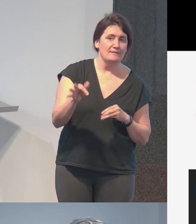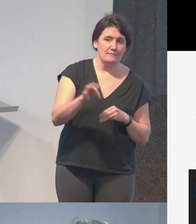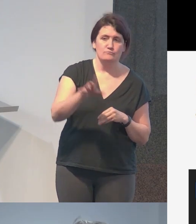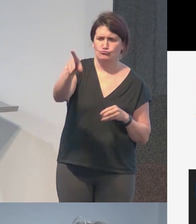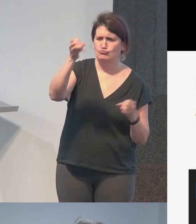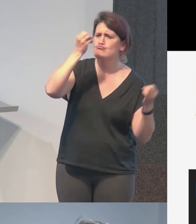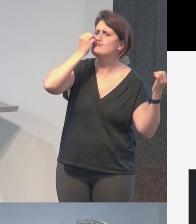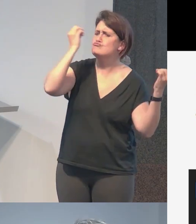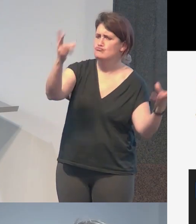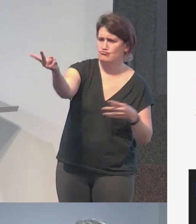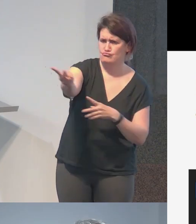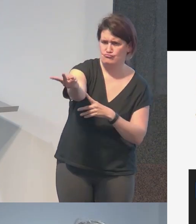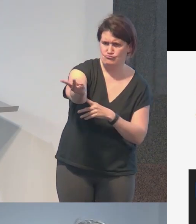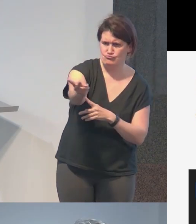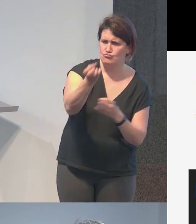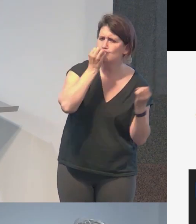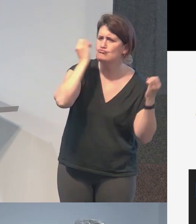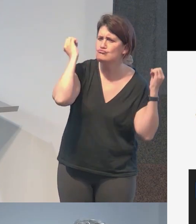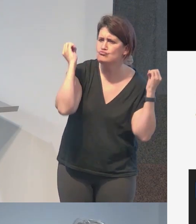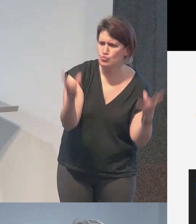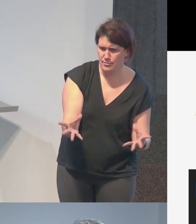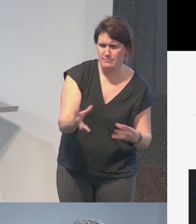Muy bien, sí.